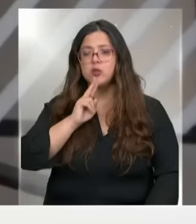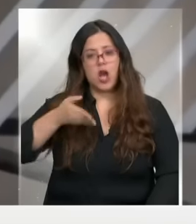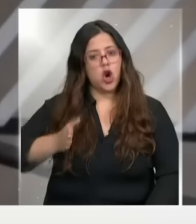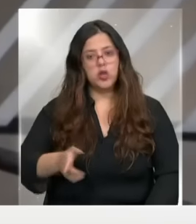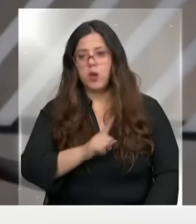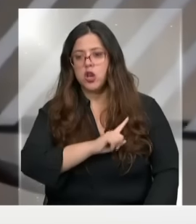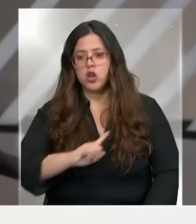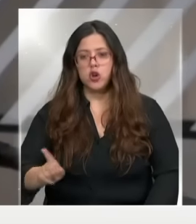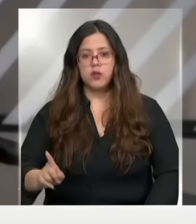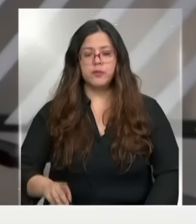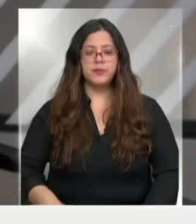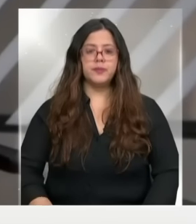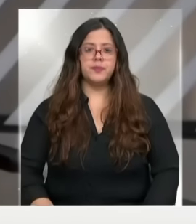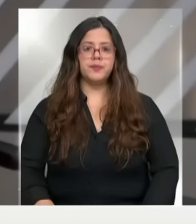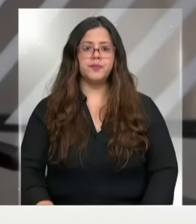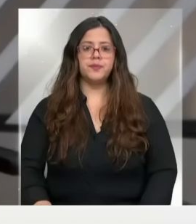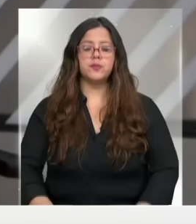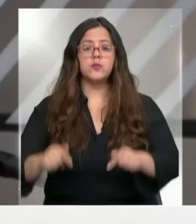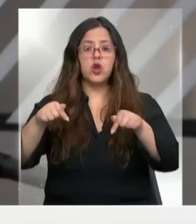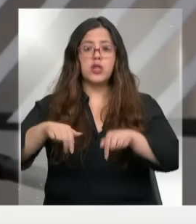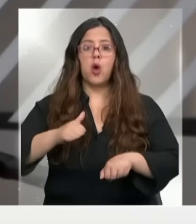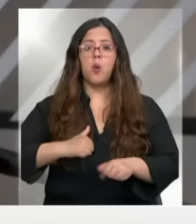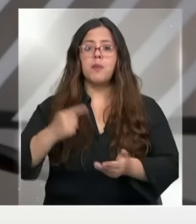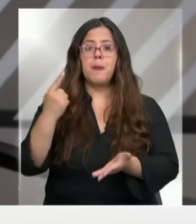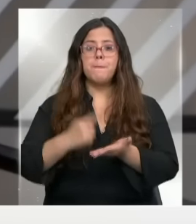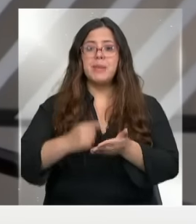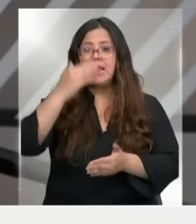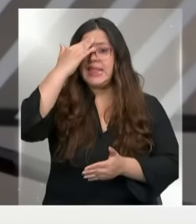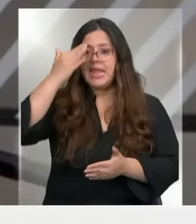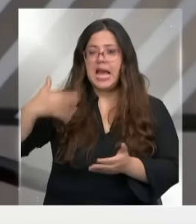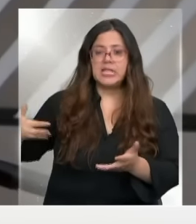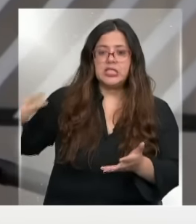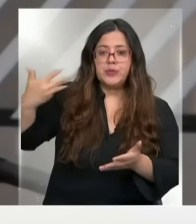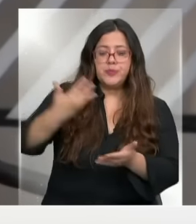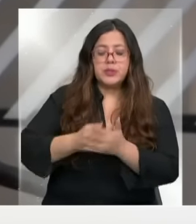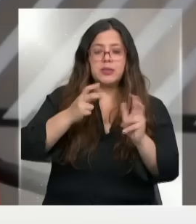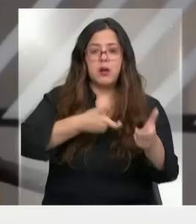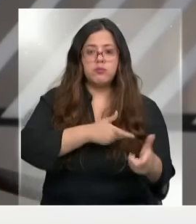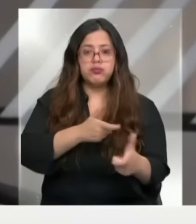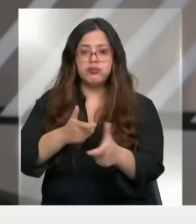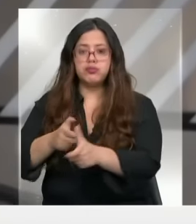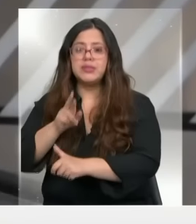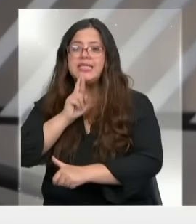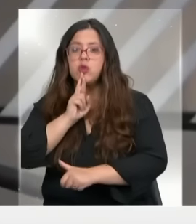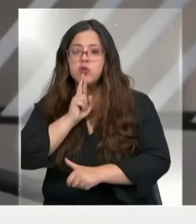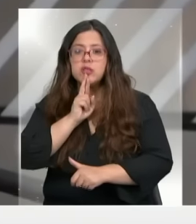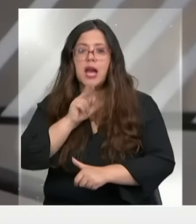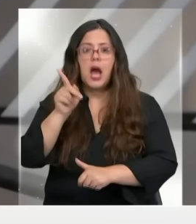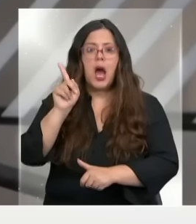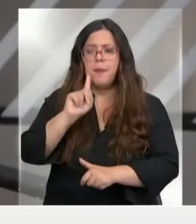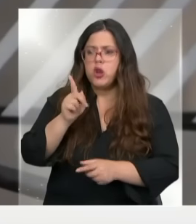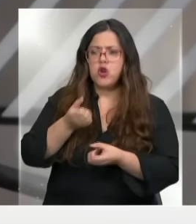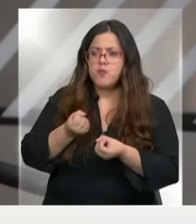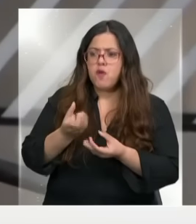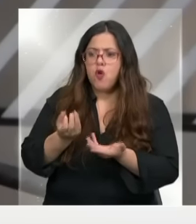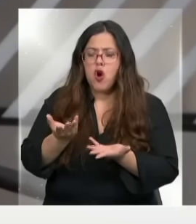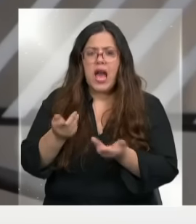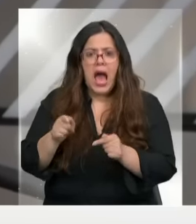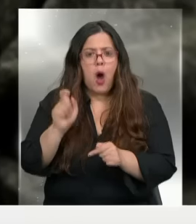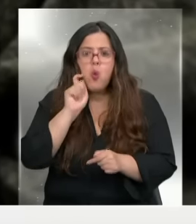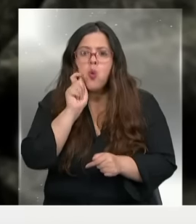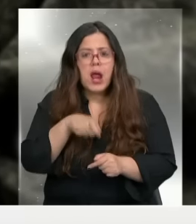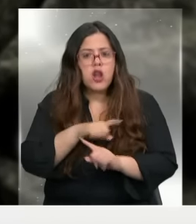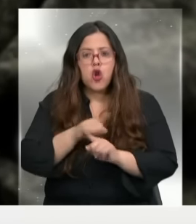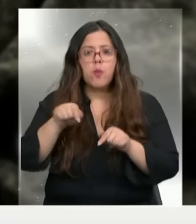suya. Hoy se cumplen 1,000 días de la ofensiva rusa, no provocada contra Ucrania. Por eso